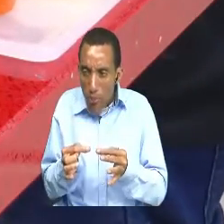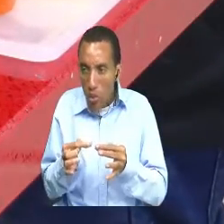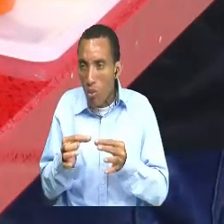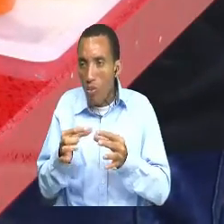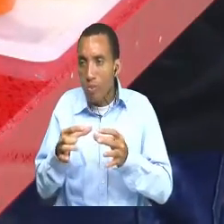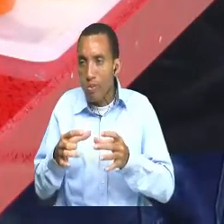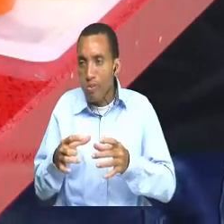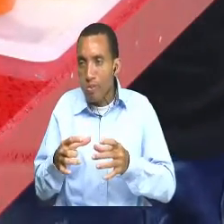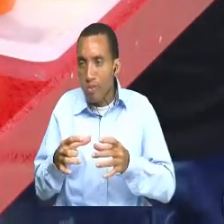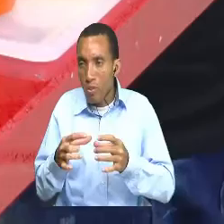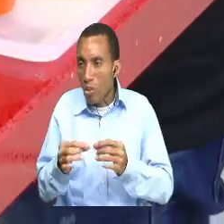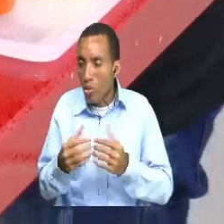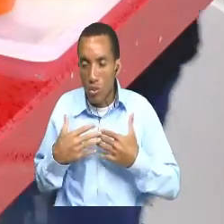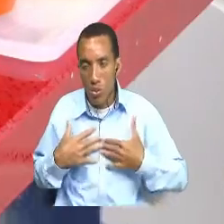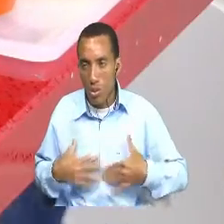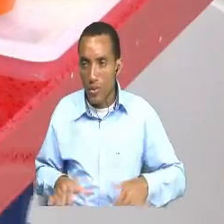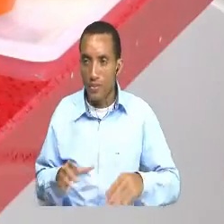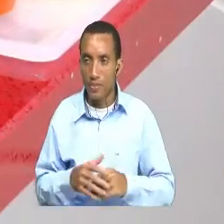dureza